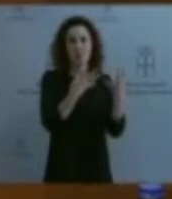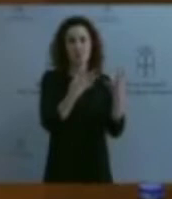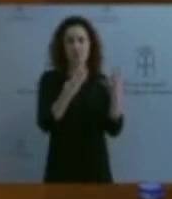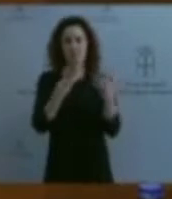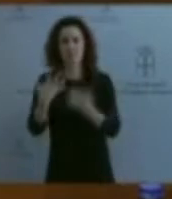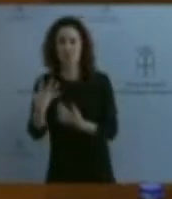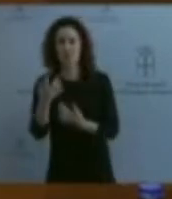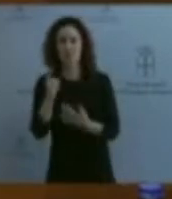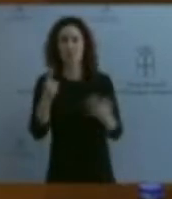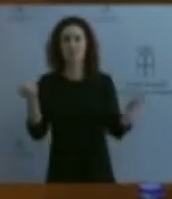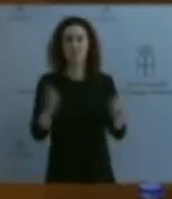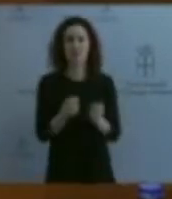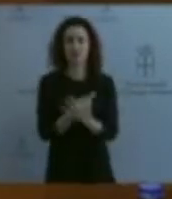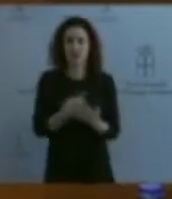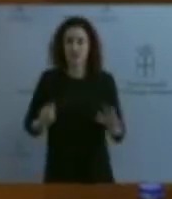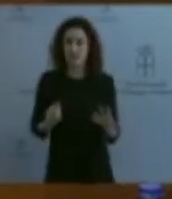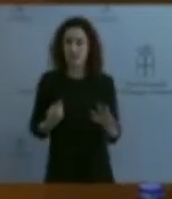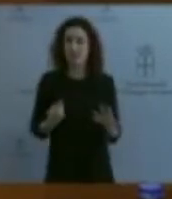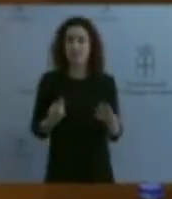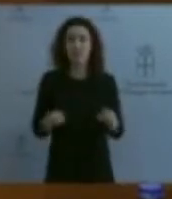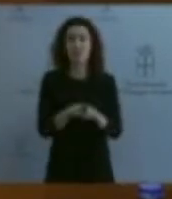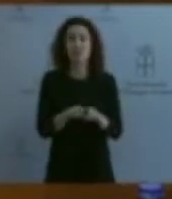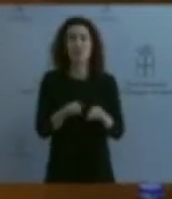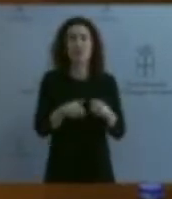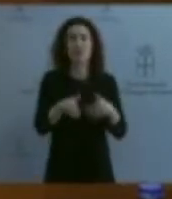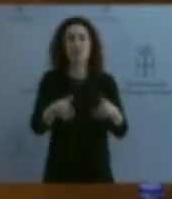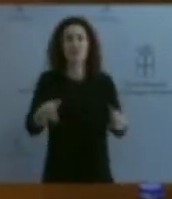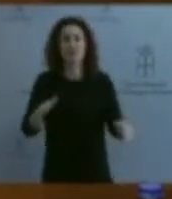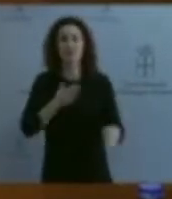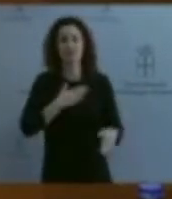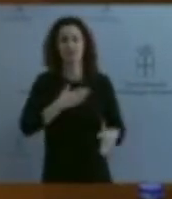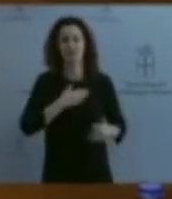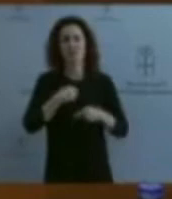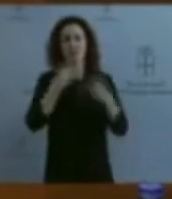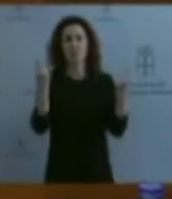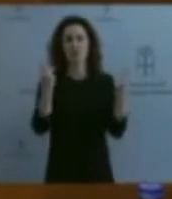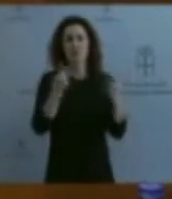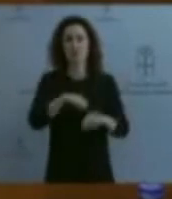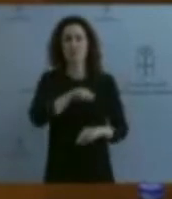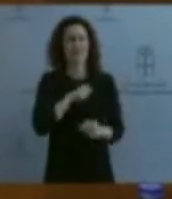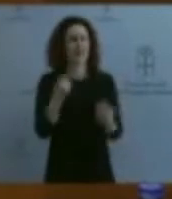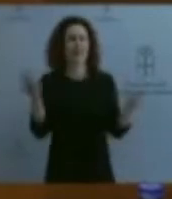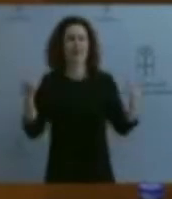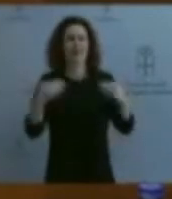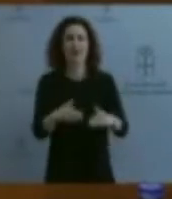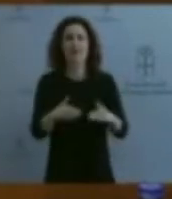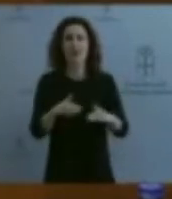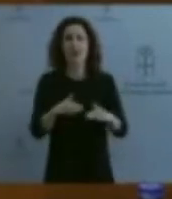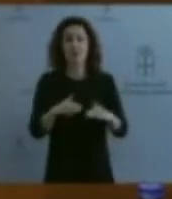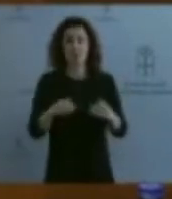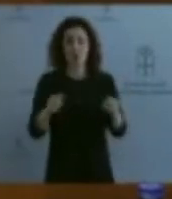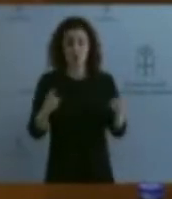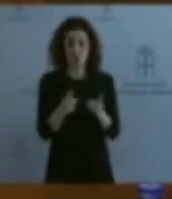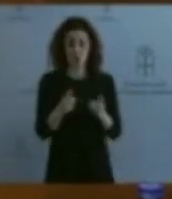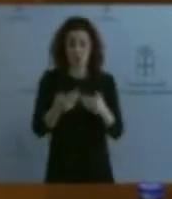de descapitalización del patrimonio público que generó mucha recaudación en el corto plazo, pero que a medio y largo dejó al Estado sin posibilidad de